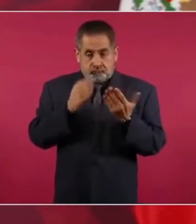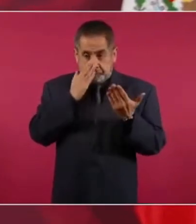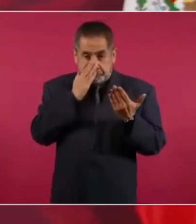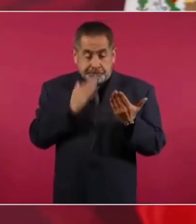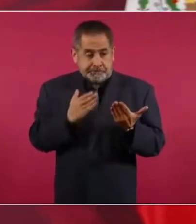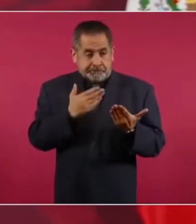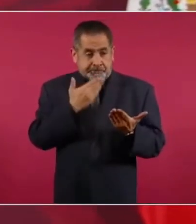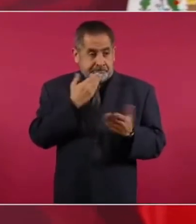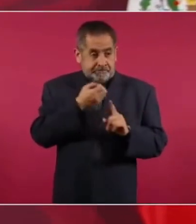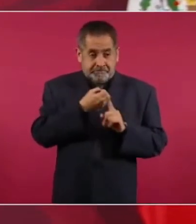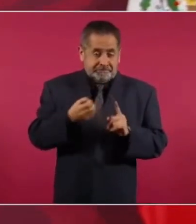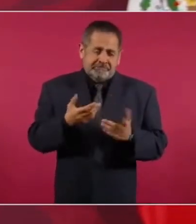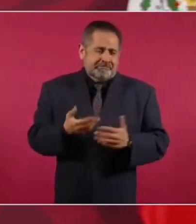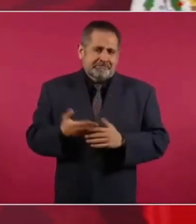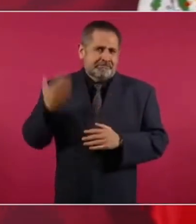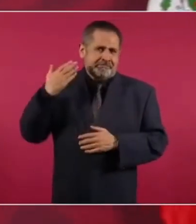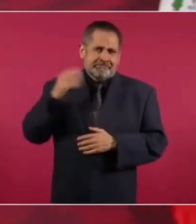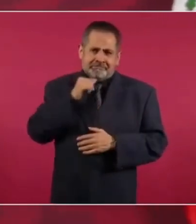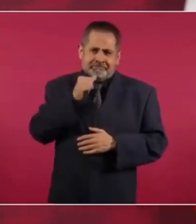no era